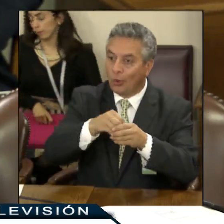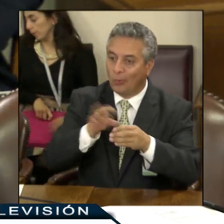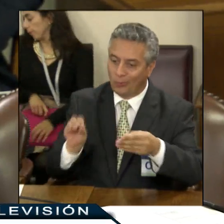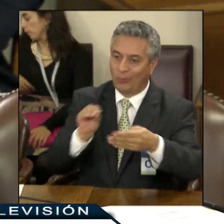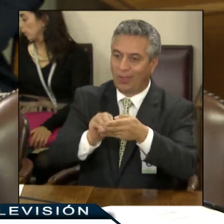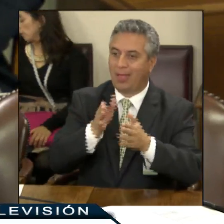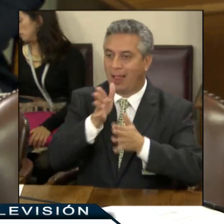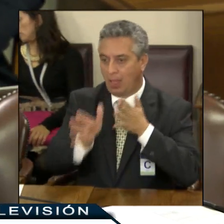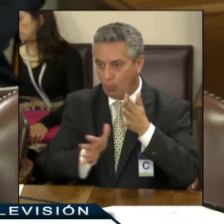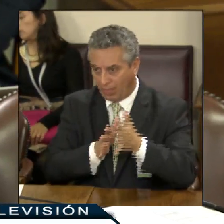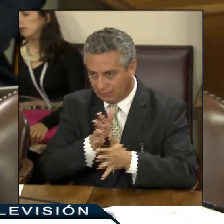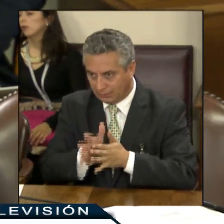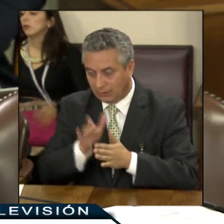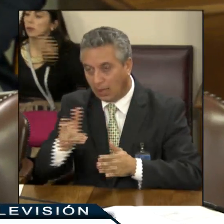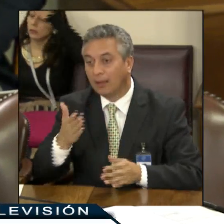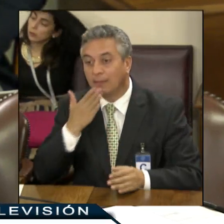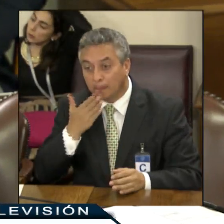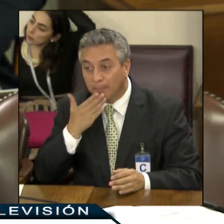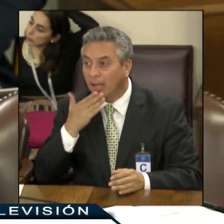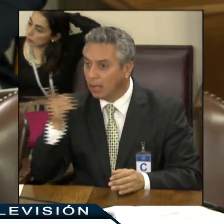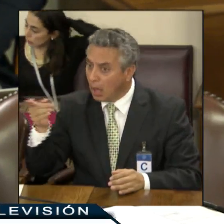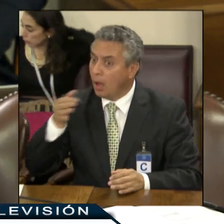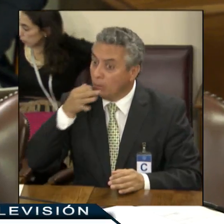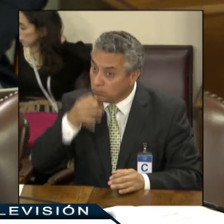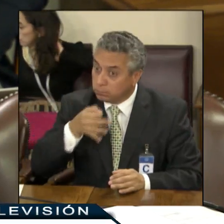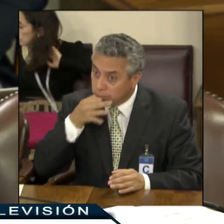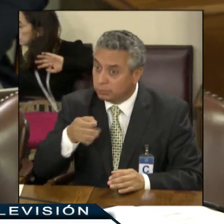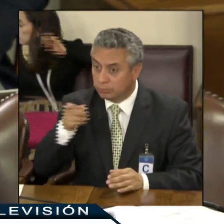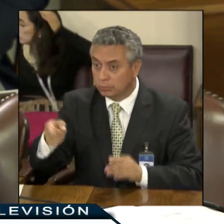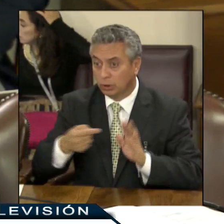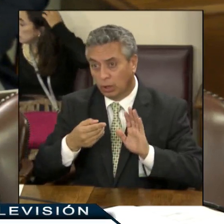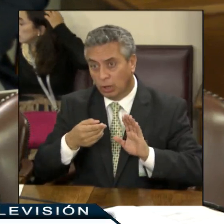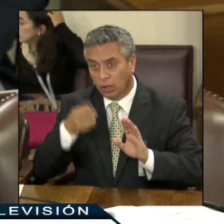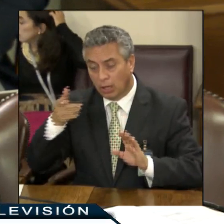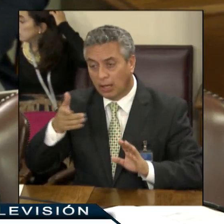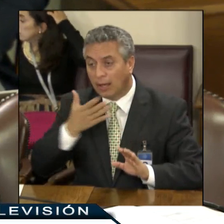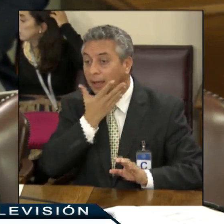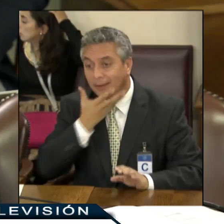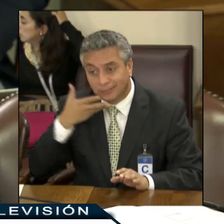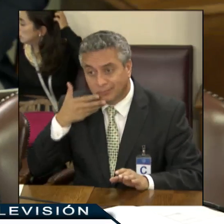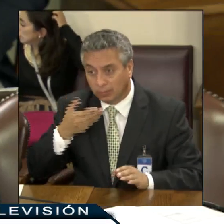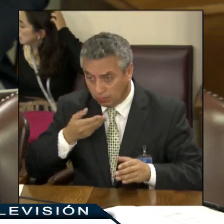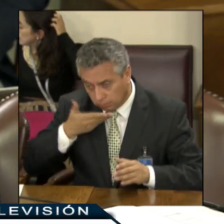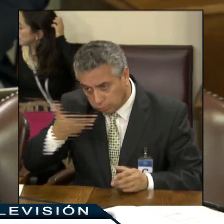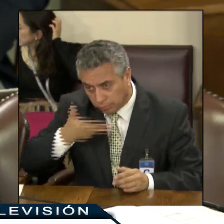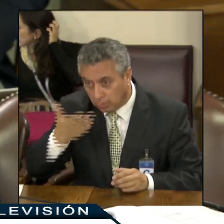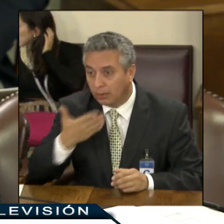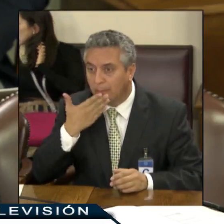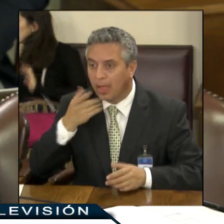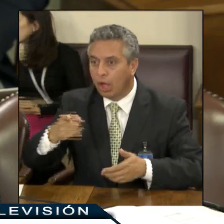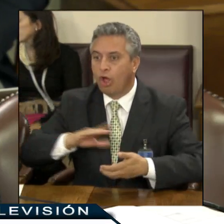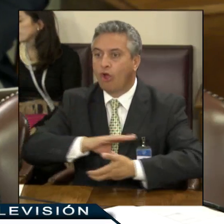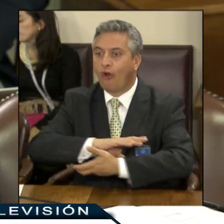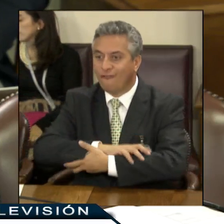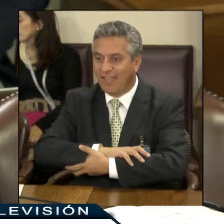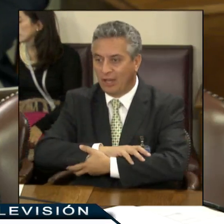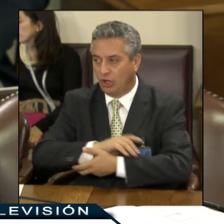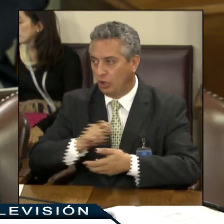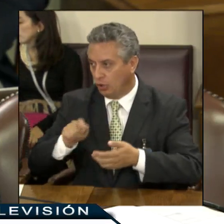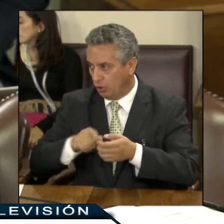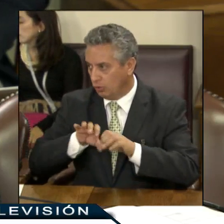seña también hizo alusión en alguna en alguna de sus exposiciones respecto de un convenio que se hizo y